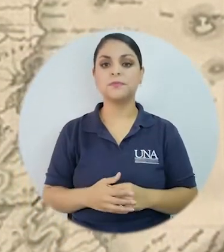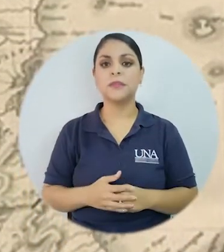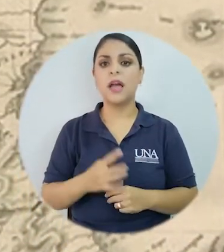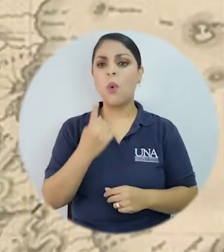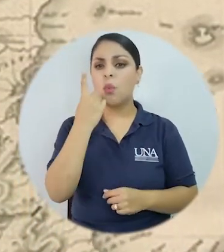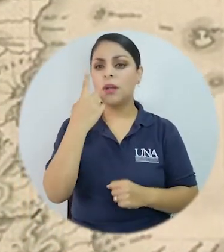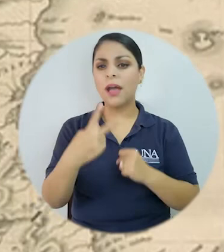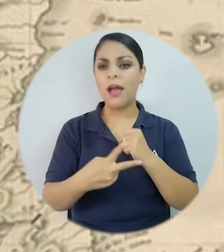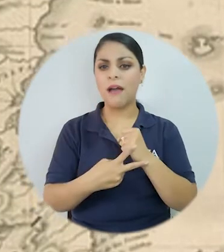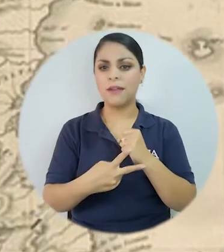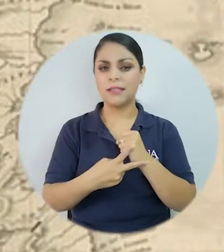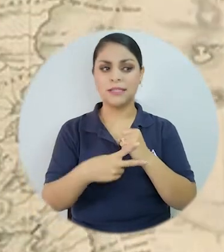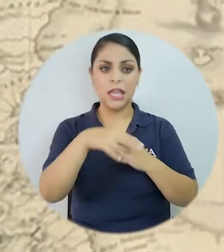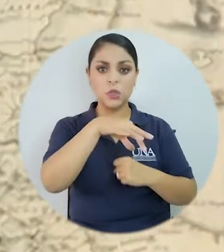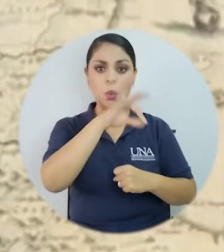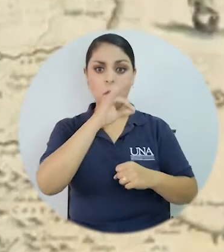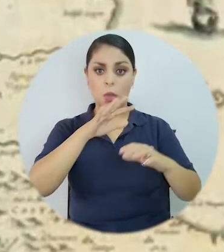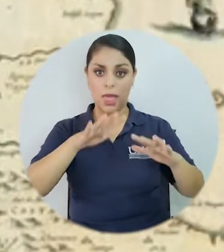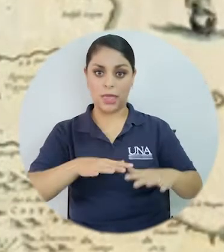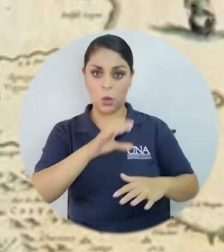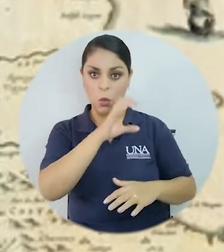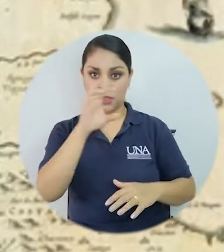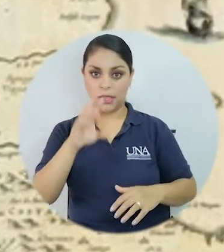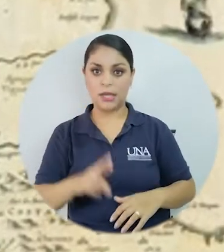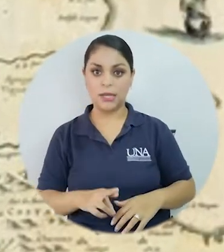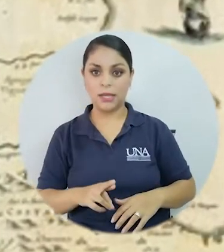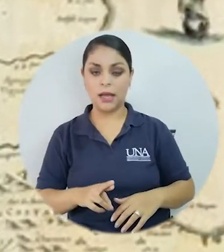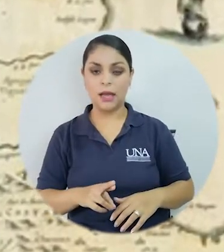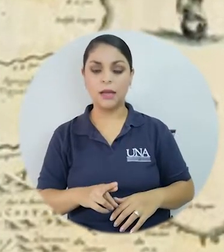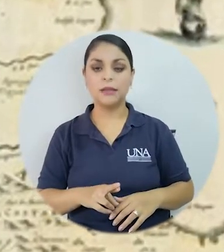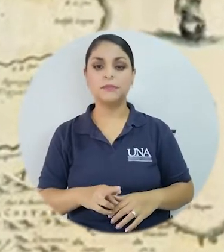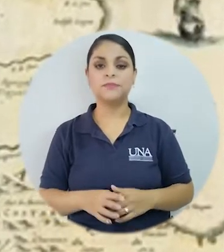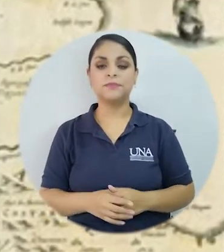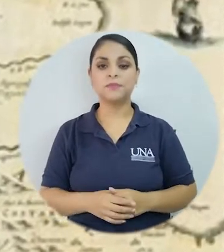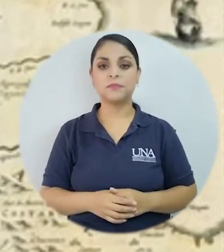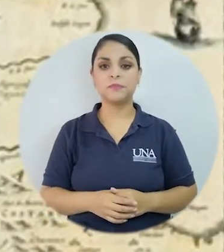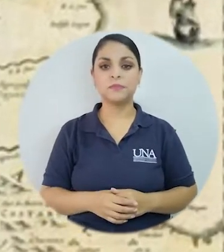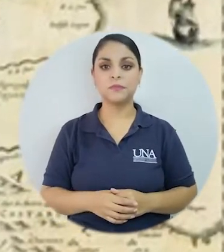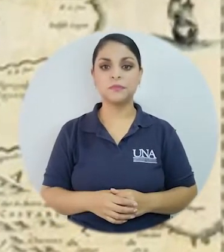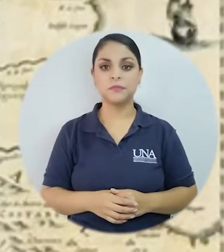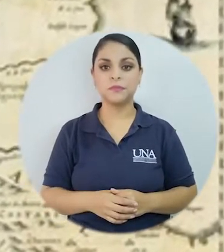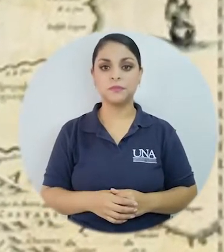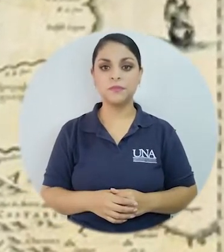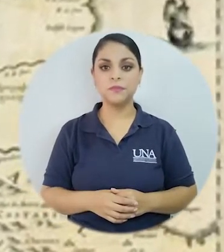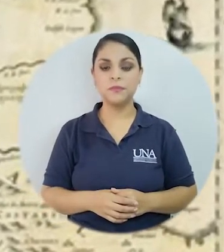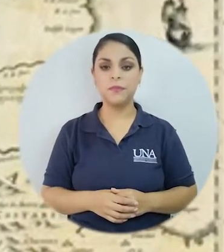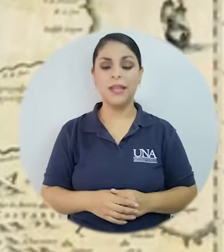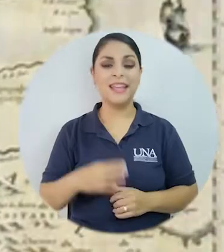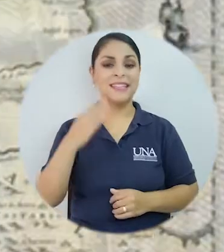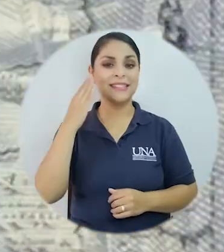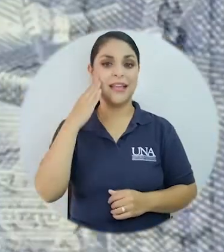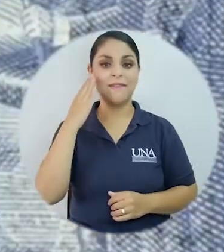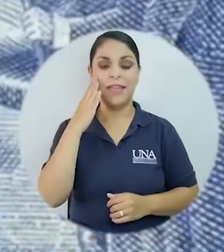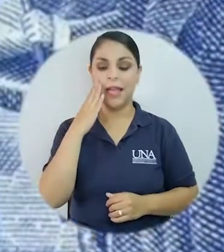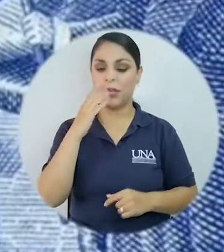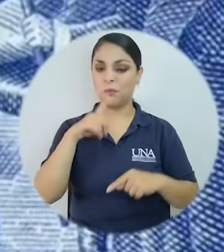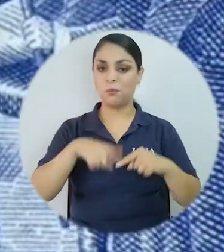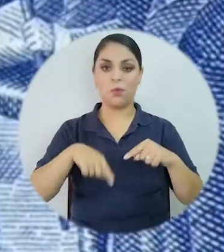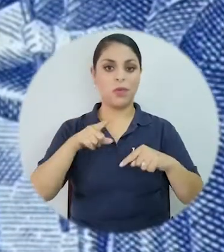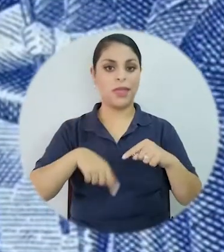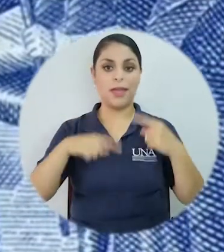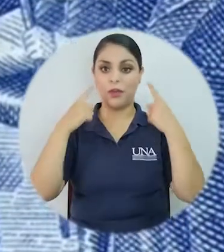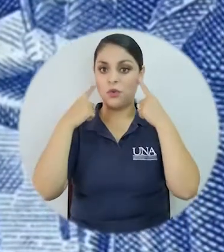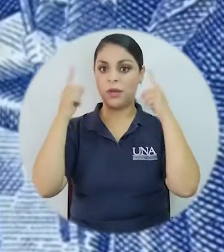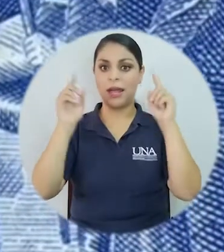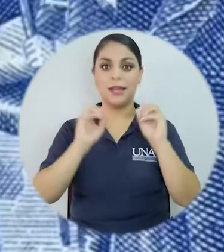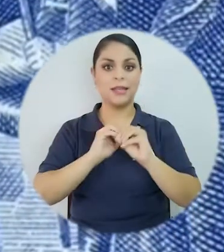acá, el que tenía que ir se declara loco para no ir. Y es porque no van a hacer nada, tienen claro que no van a lograr ningún